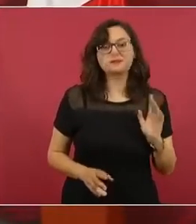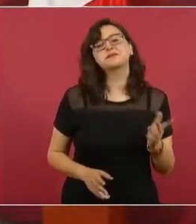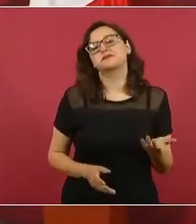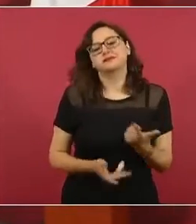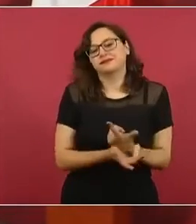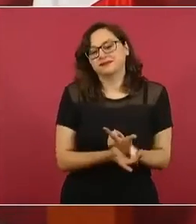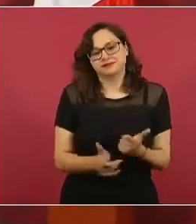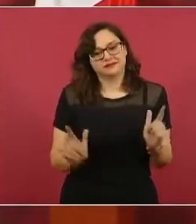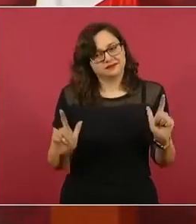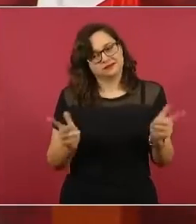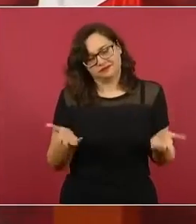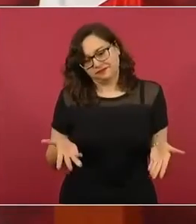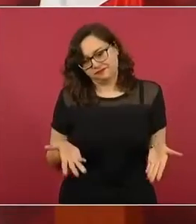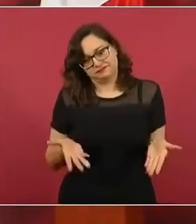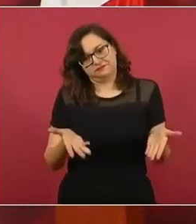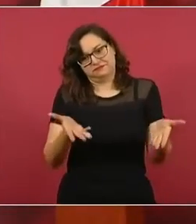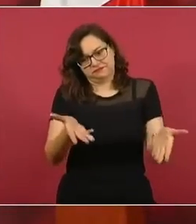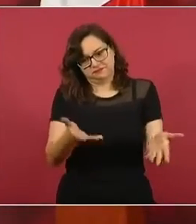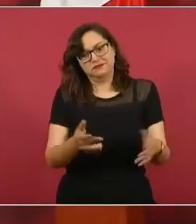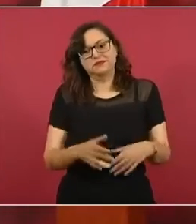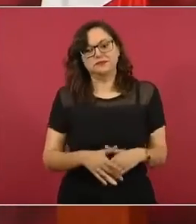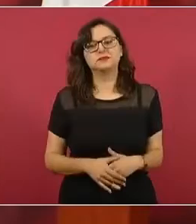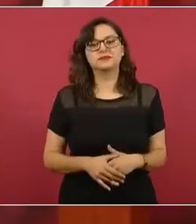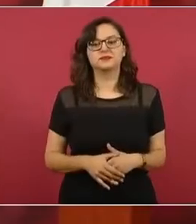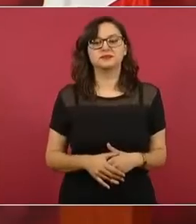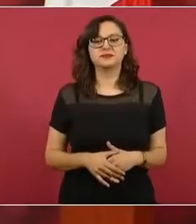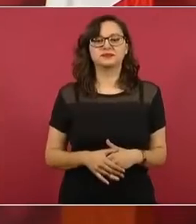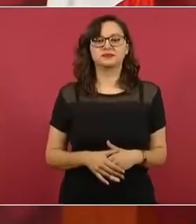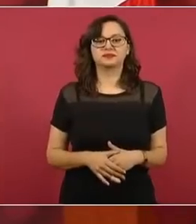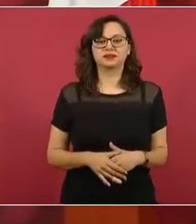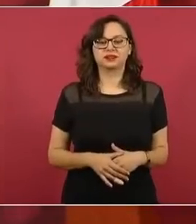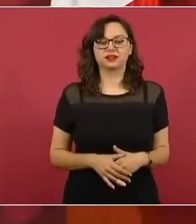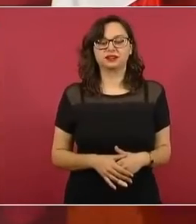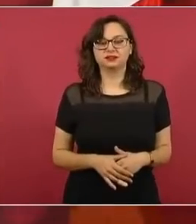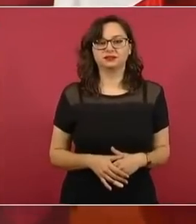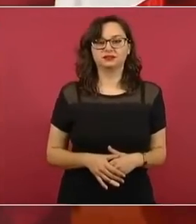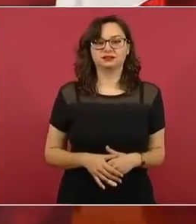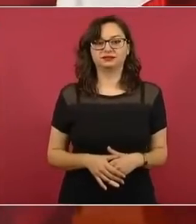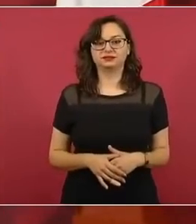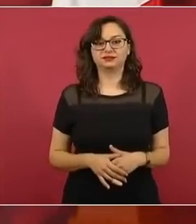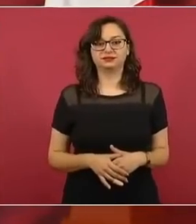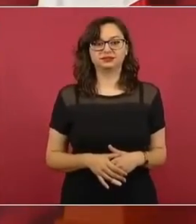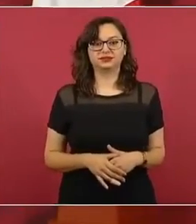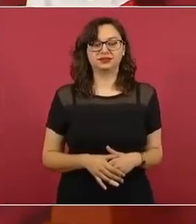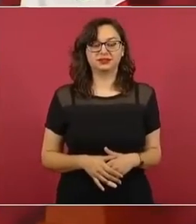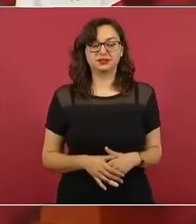están en libertad, que no se traspasen.